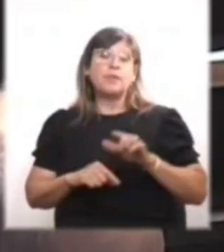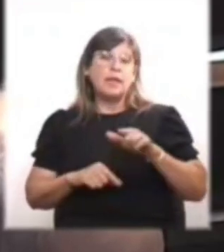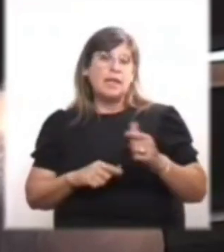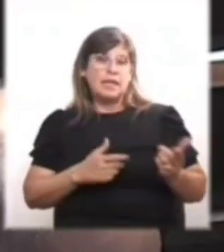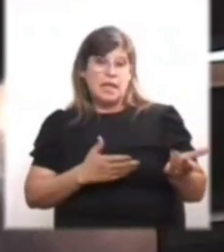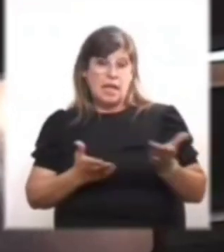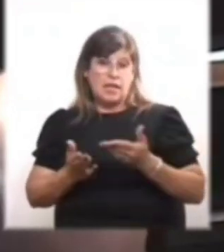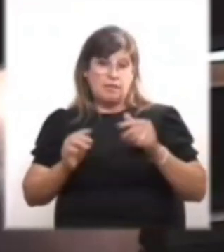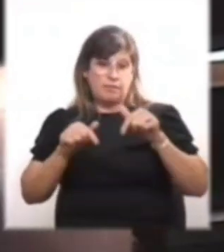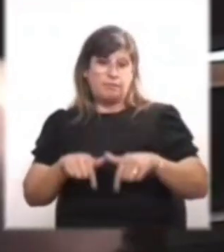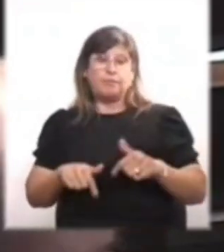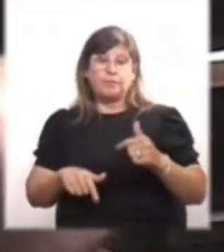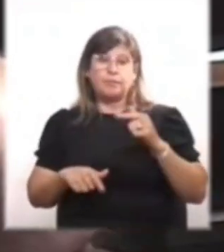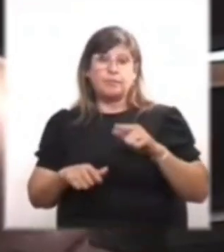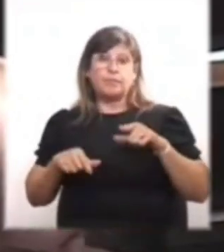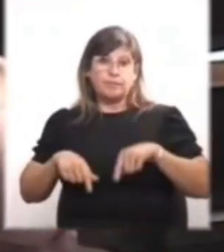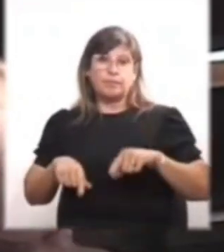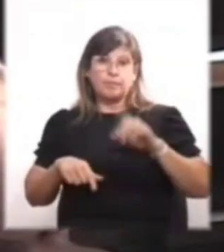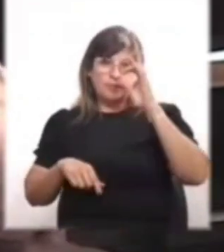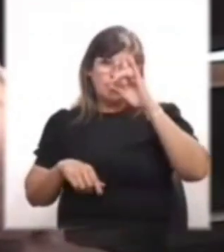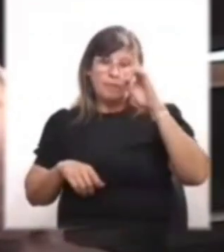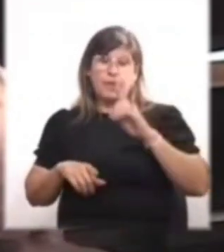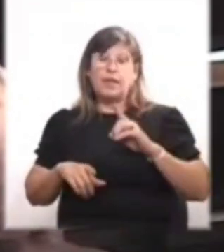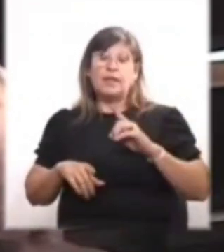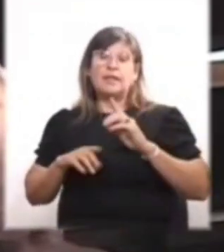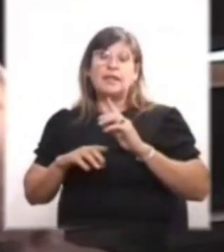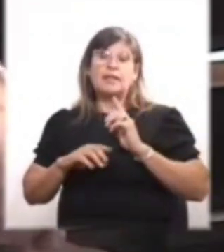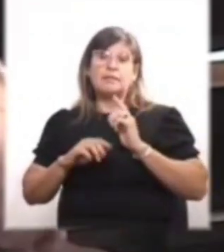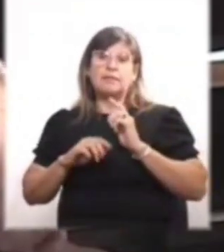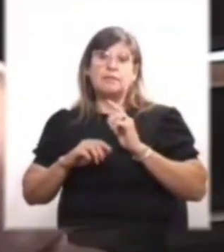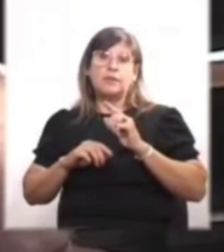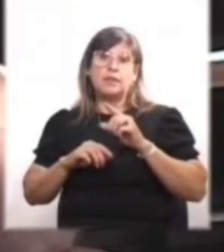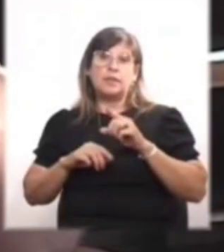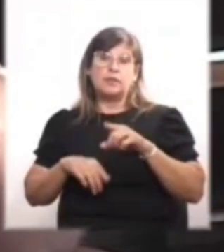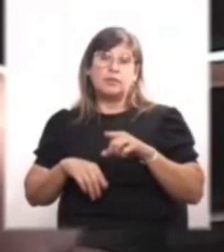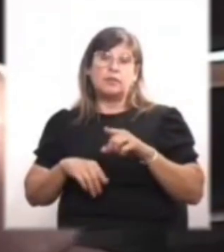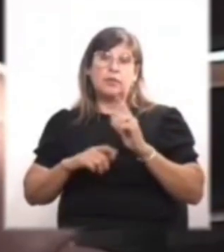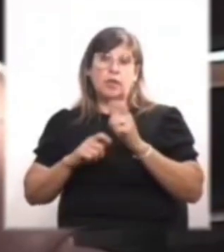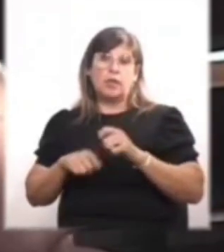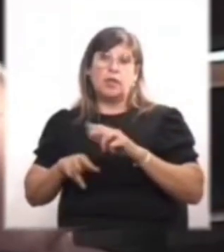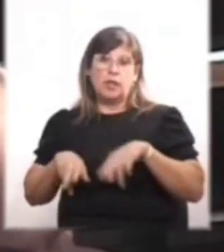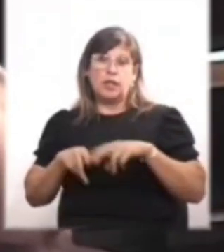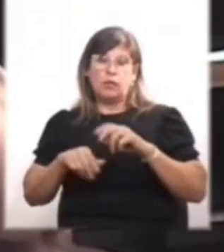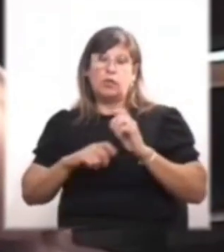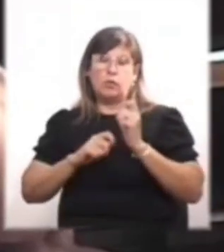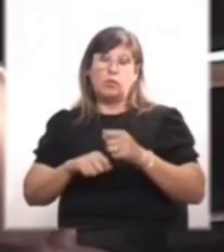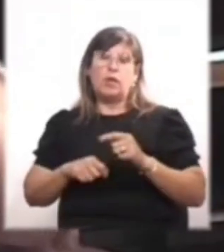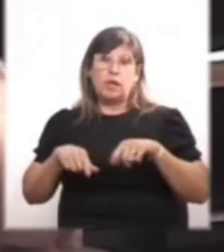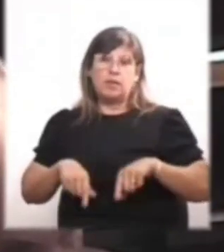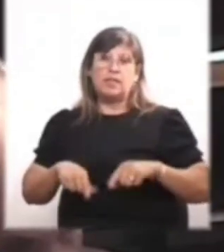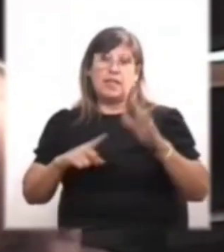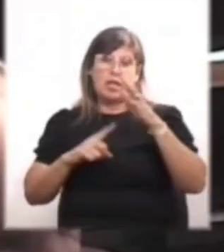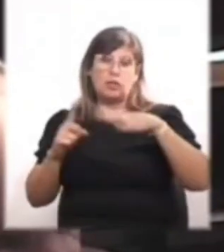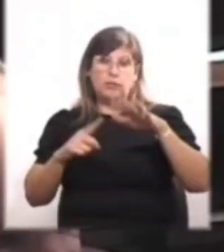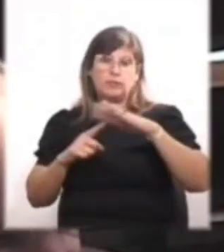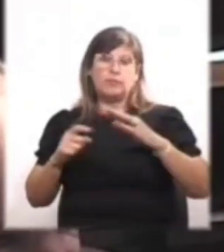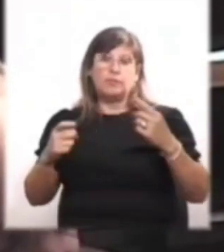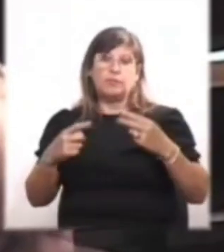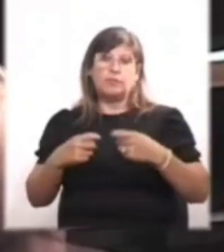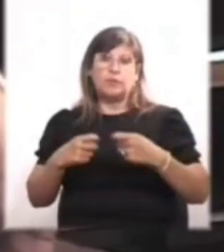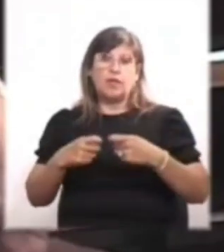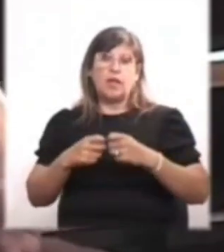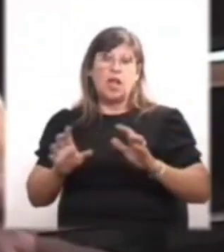que compareció el Ministerio de Ganadería, Agricultura y Pesca, el Ministerio de Ambiente, la Asociación